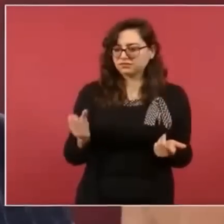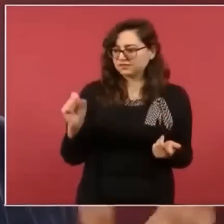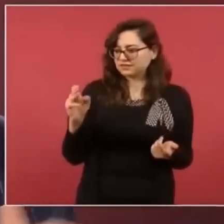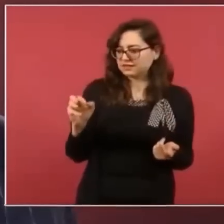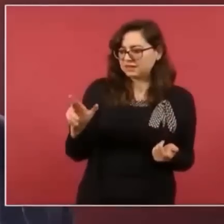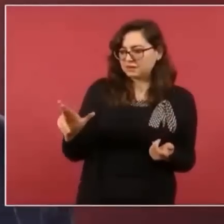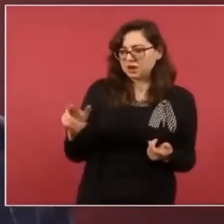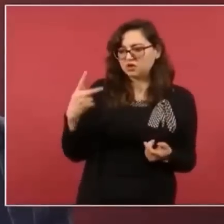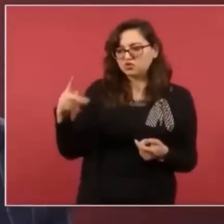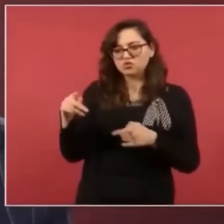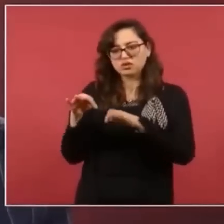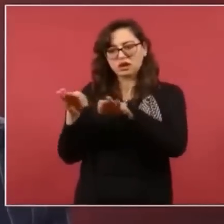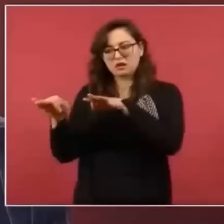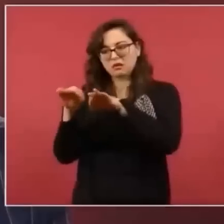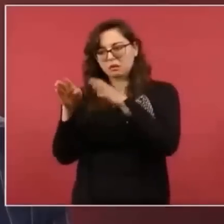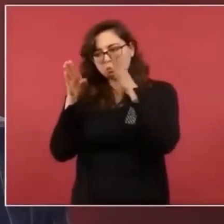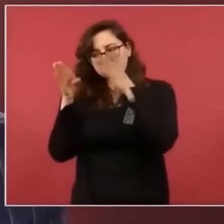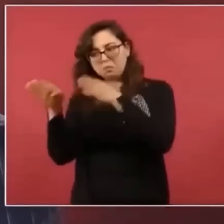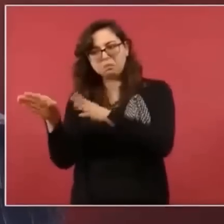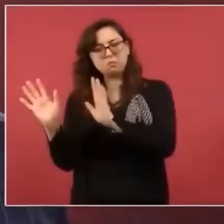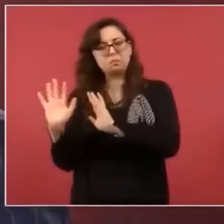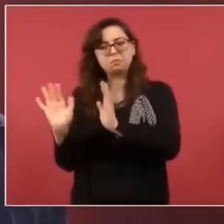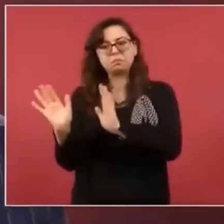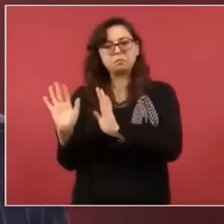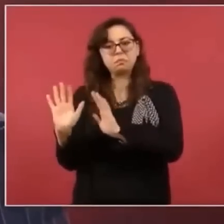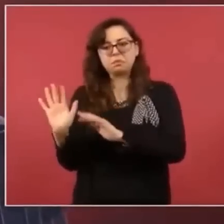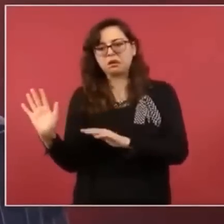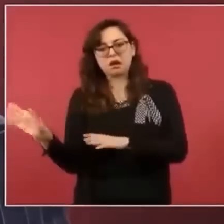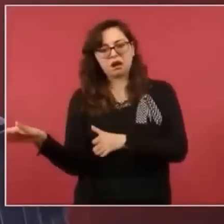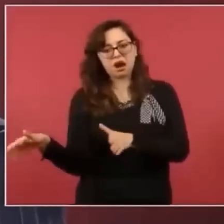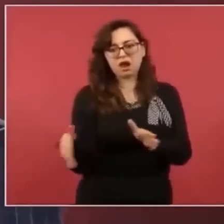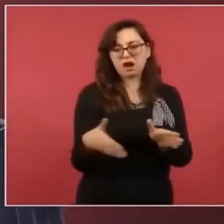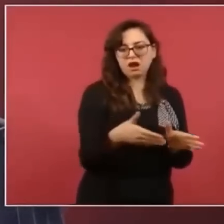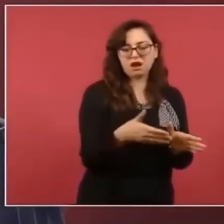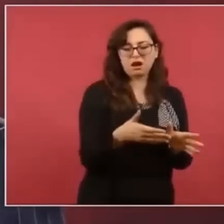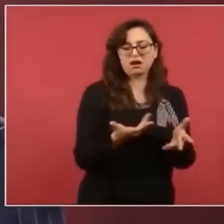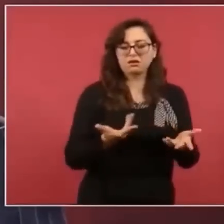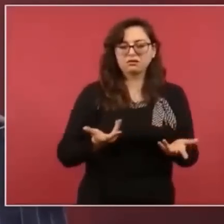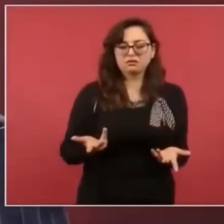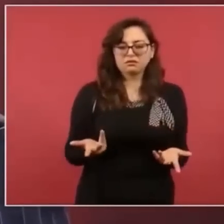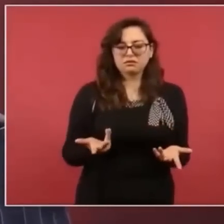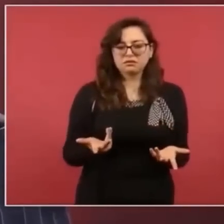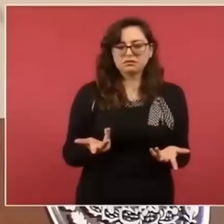hacían lo que querían en el país, violando la soberanía de México.